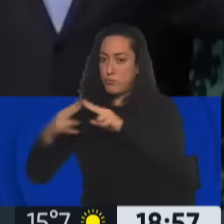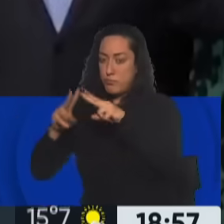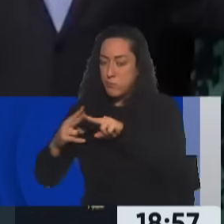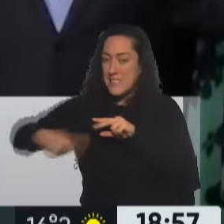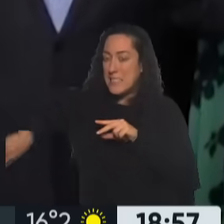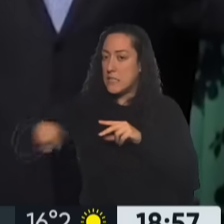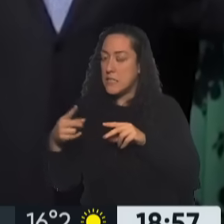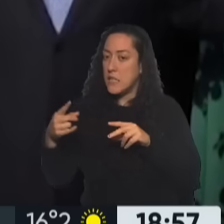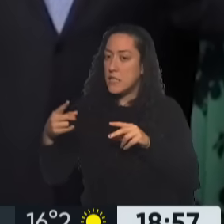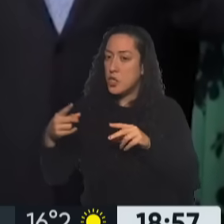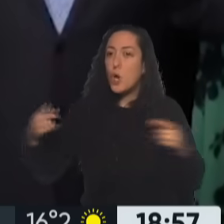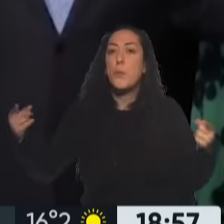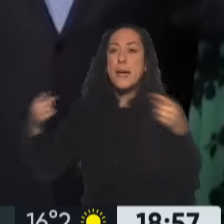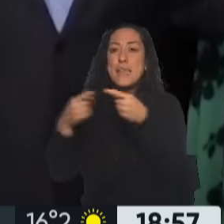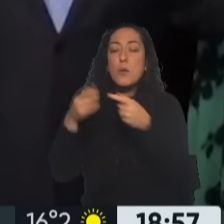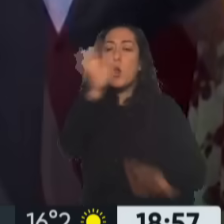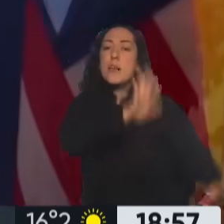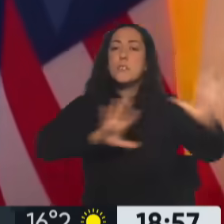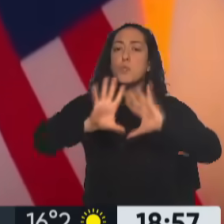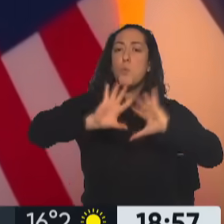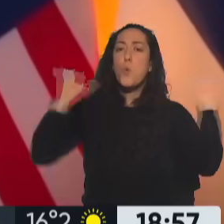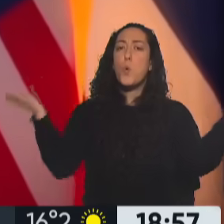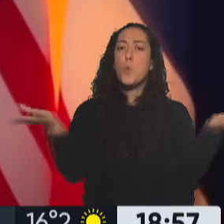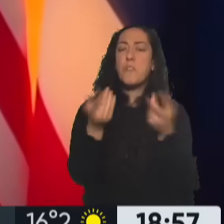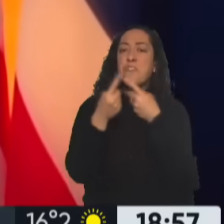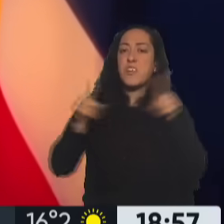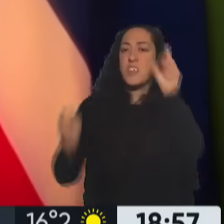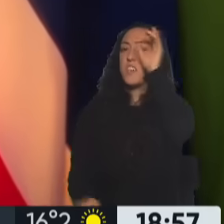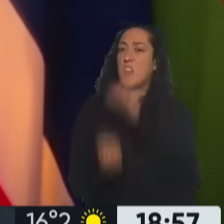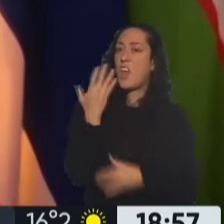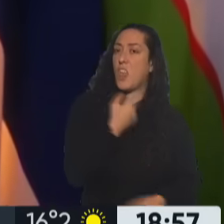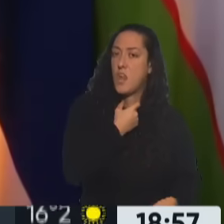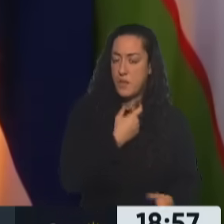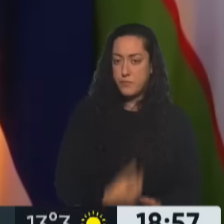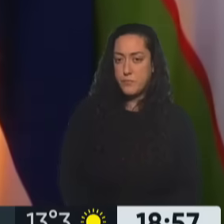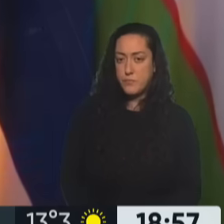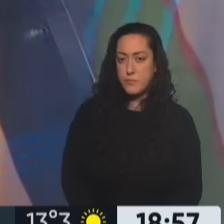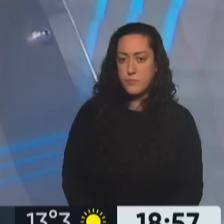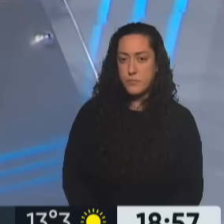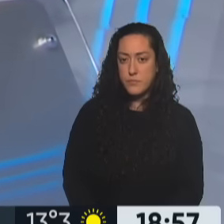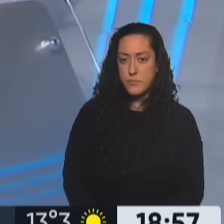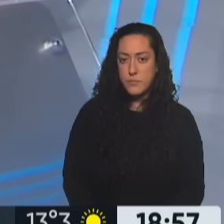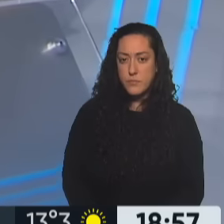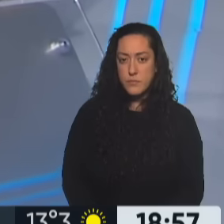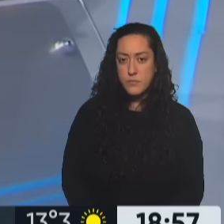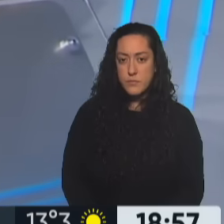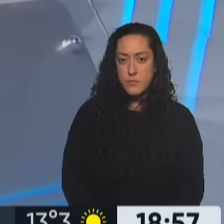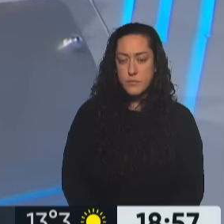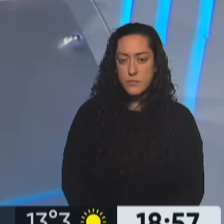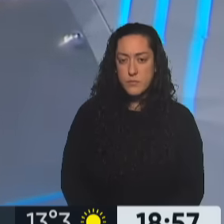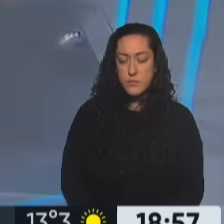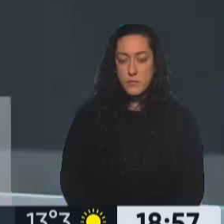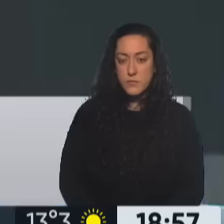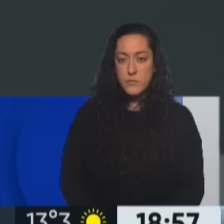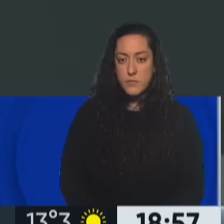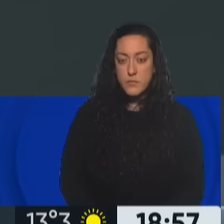intención de crear un nuevo orden mundial multipolar. Bueno, fue una reunión